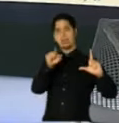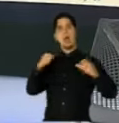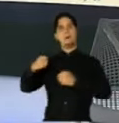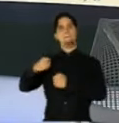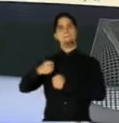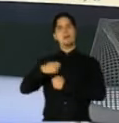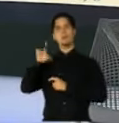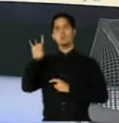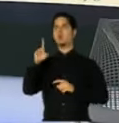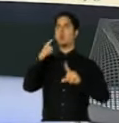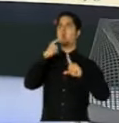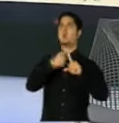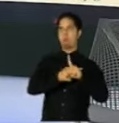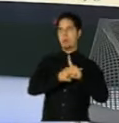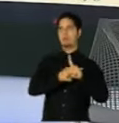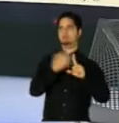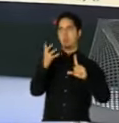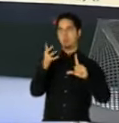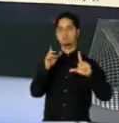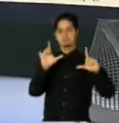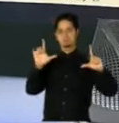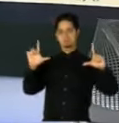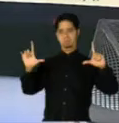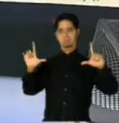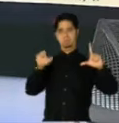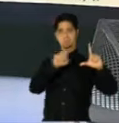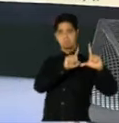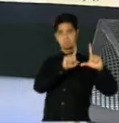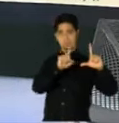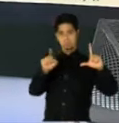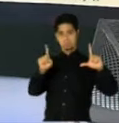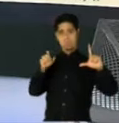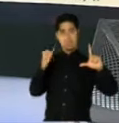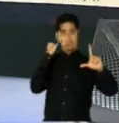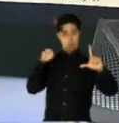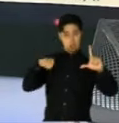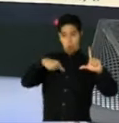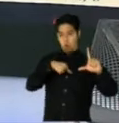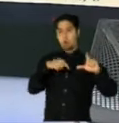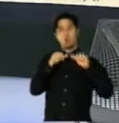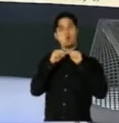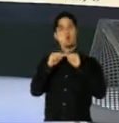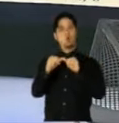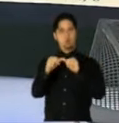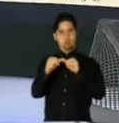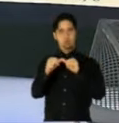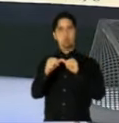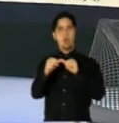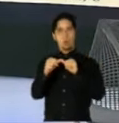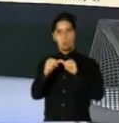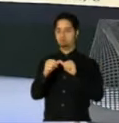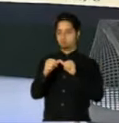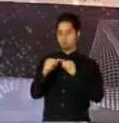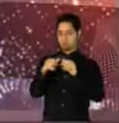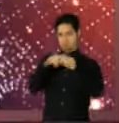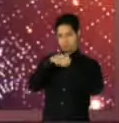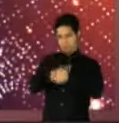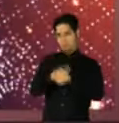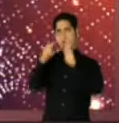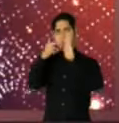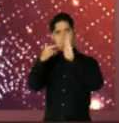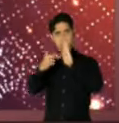de diferencia, ¿verdad? ¿Qué vamos a ver? Si nos seguimos comportando como hasta ahora, y ese es el mensaje de esperanza que quiero dar, ¿verdad?